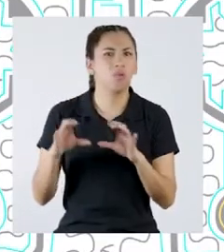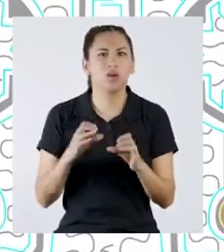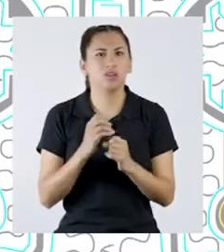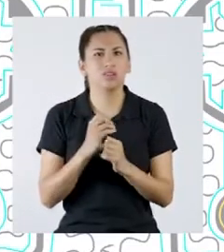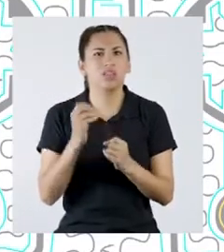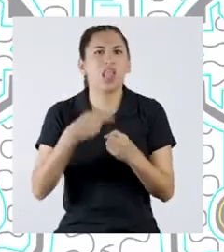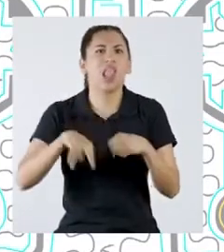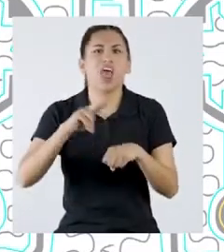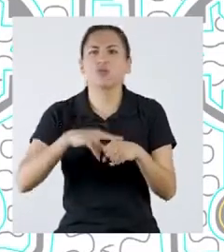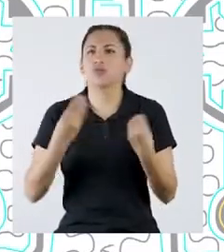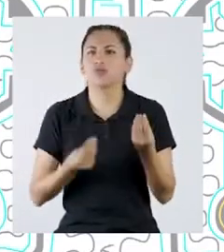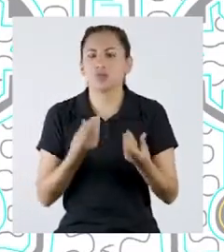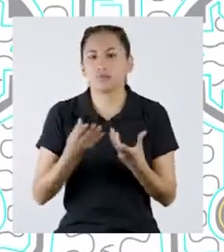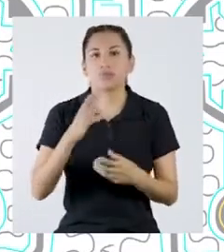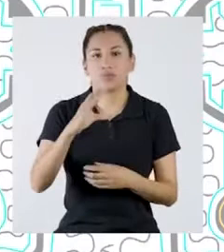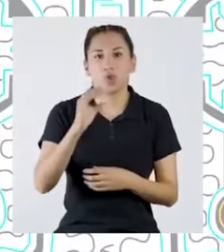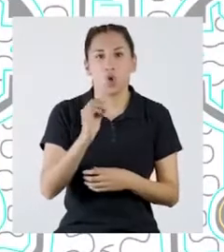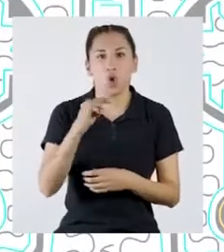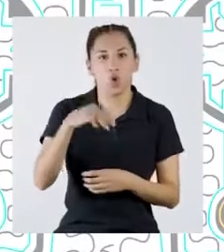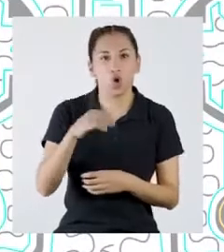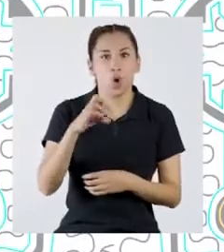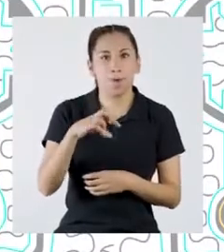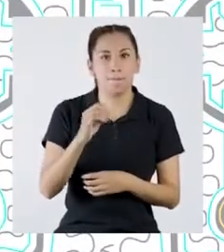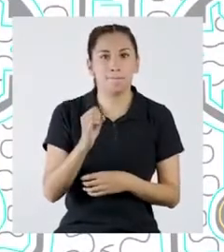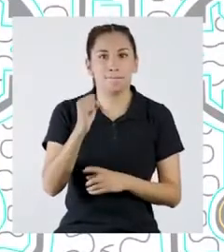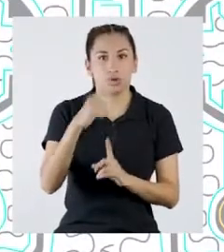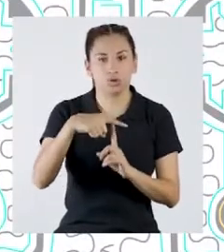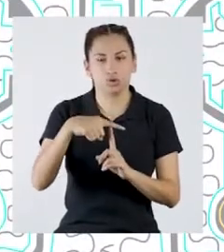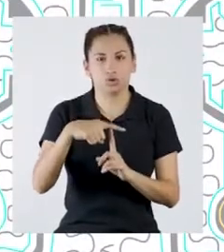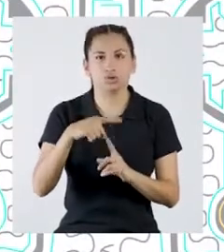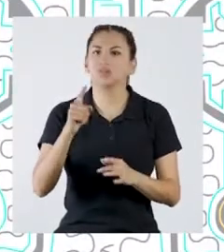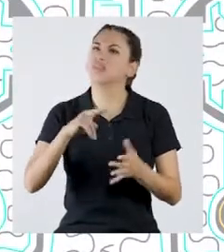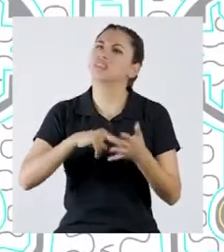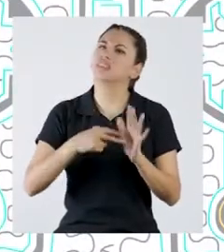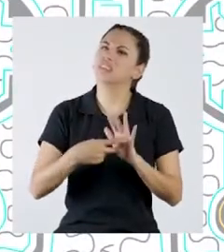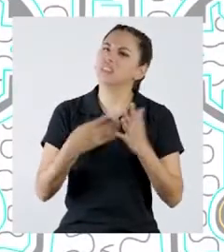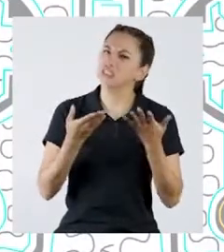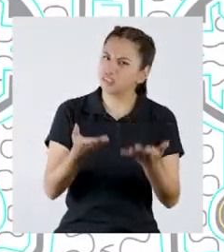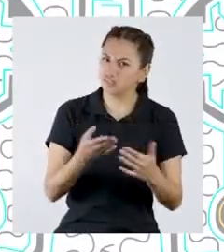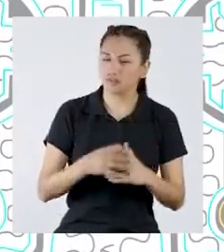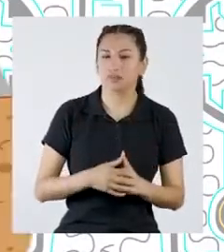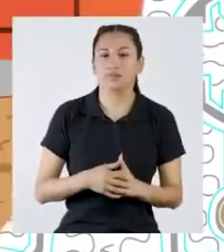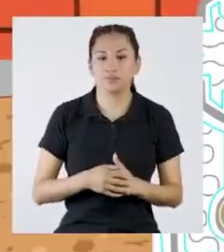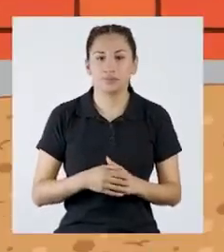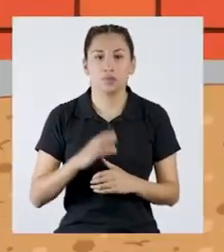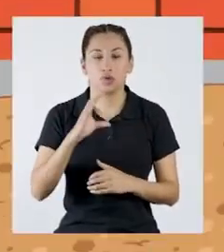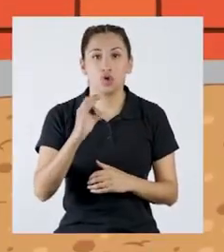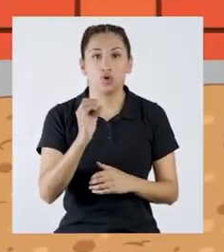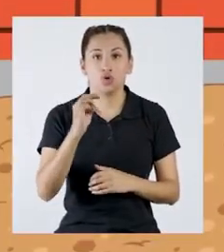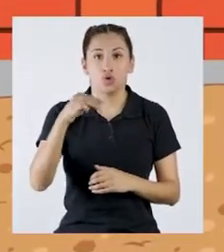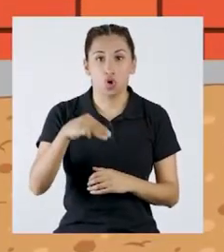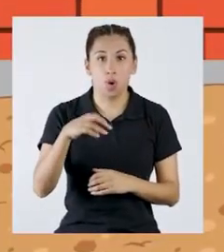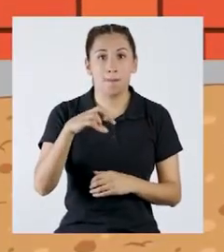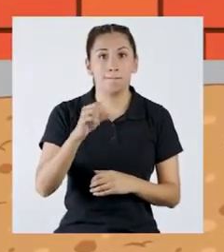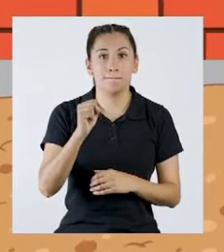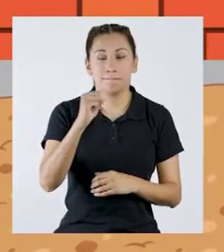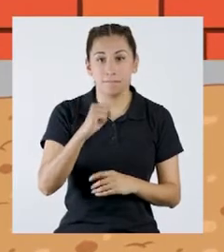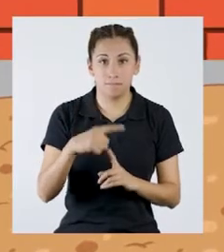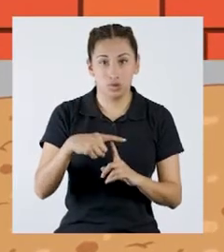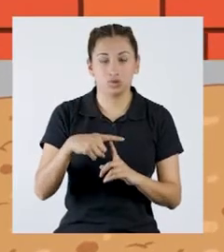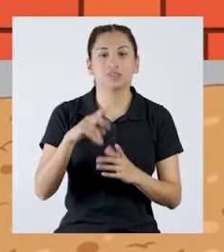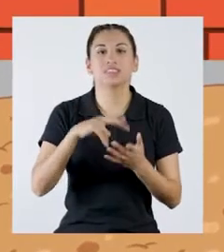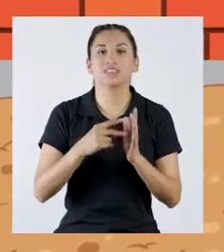orgánico? Un ejemplo es el compost. ¿Compost? ¿Qué es eso? El compost es